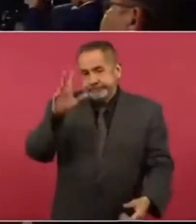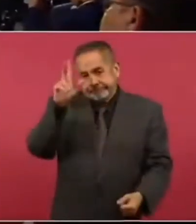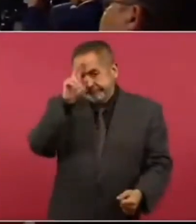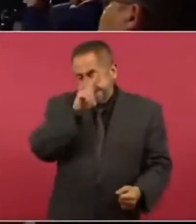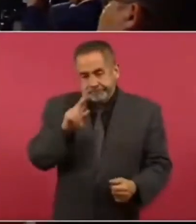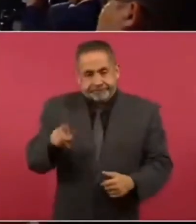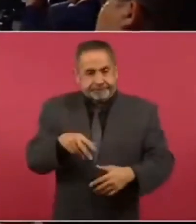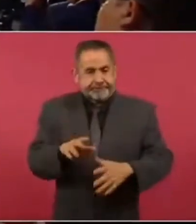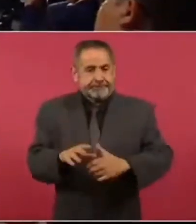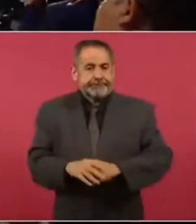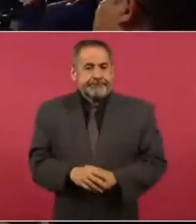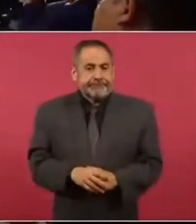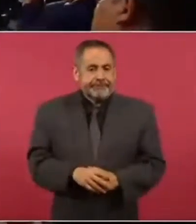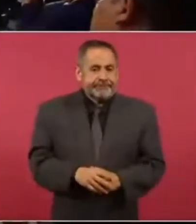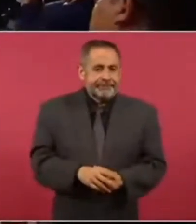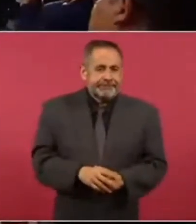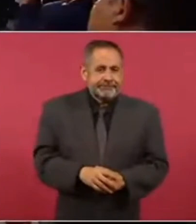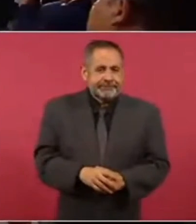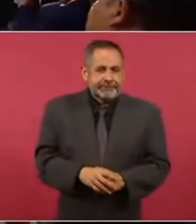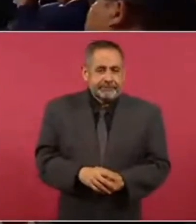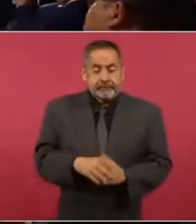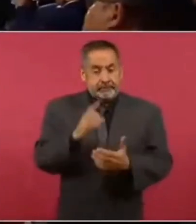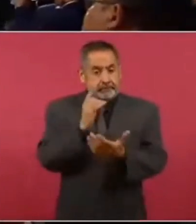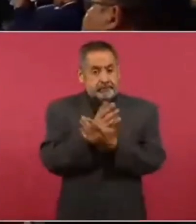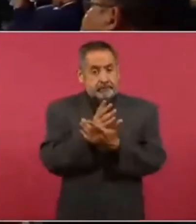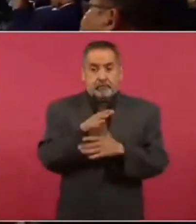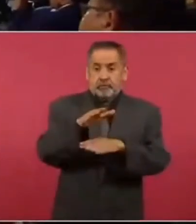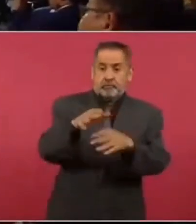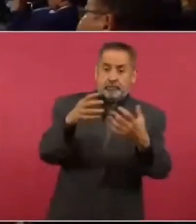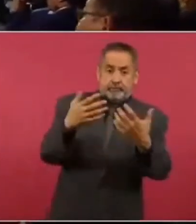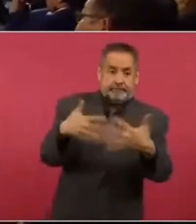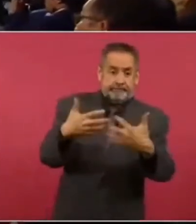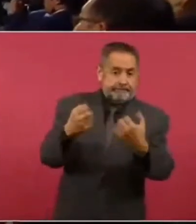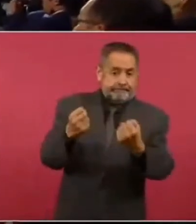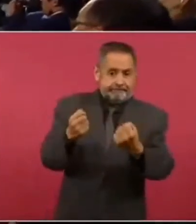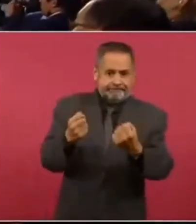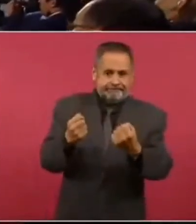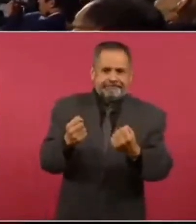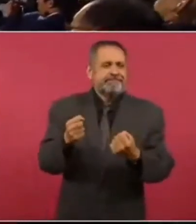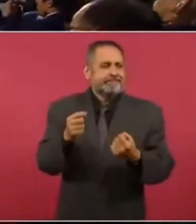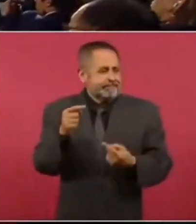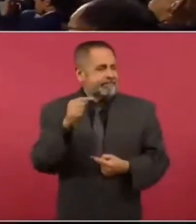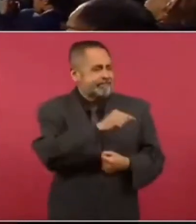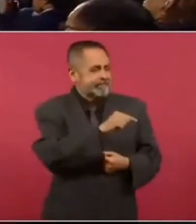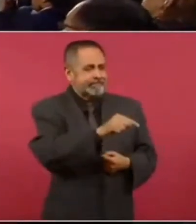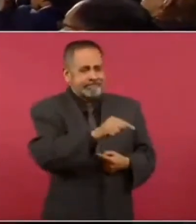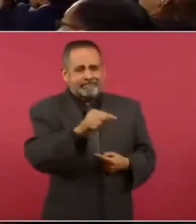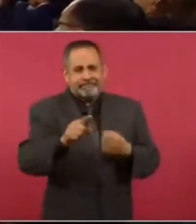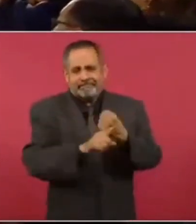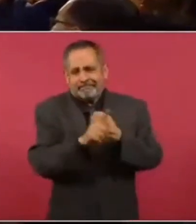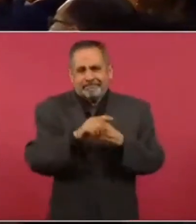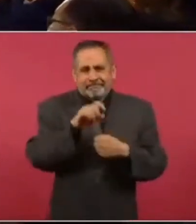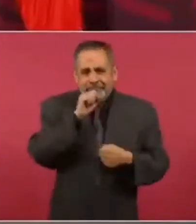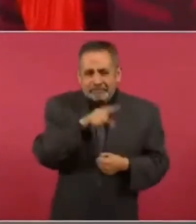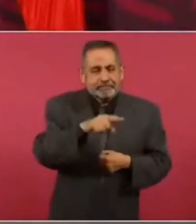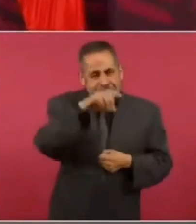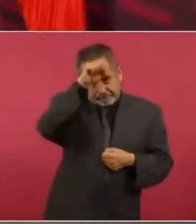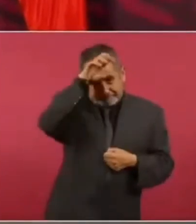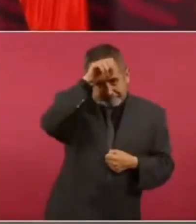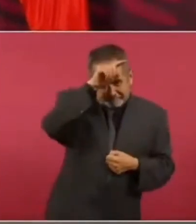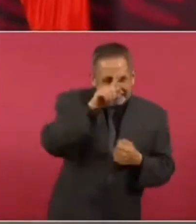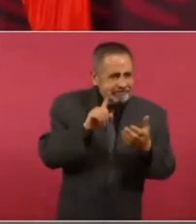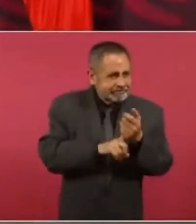No fueron solo los de la industria lechera, ya había problemas, también por la minería.